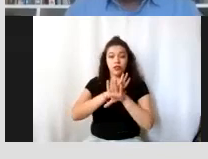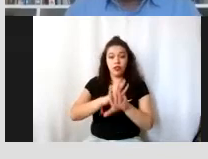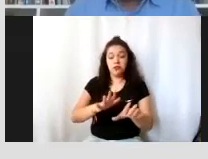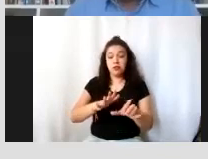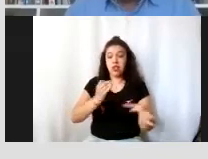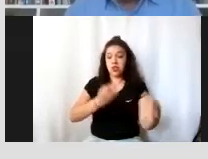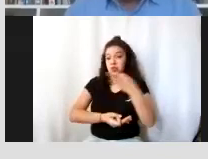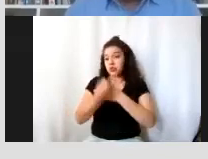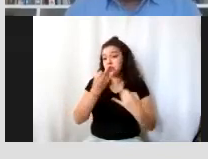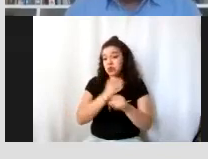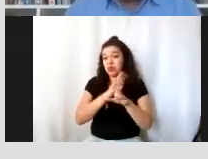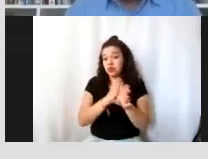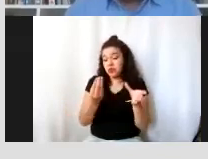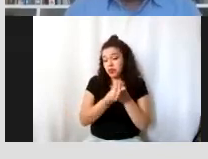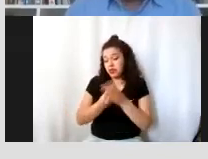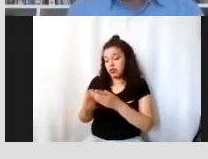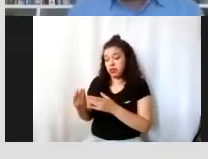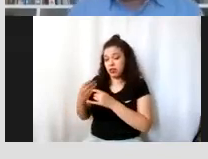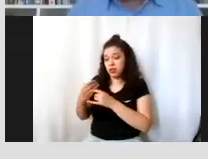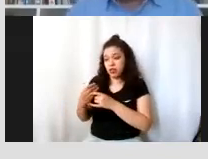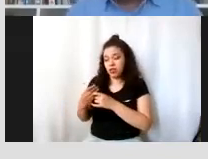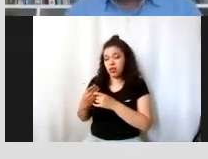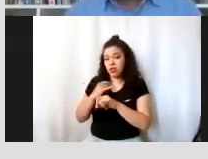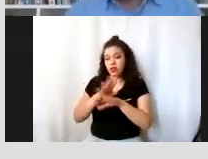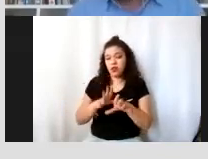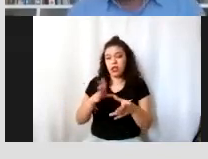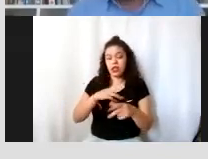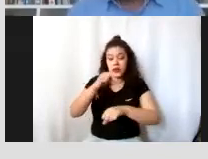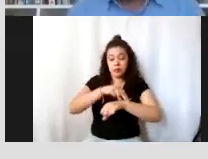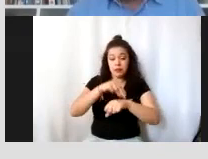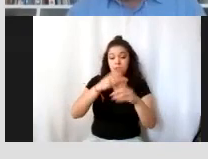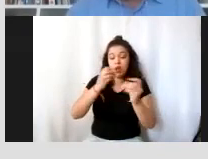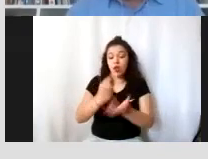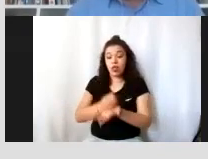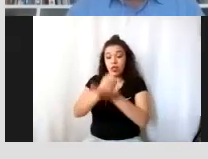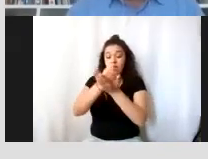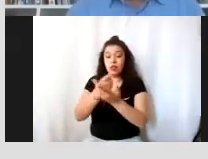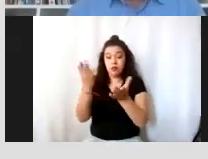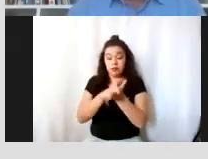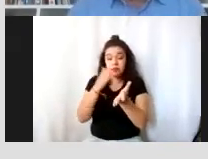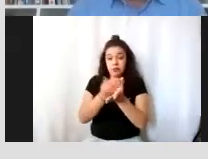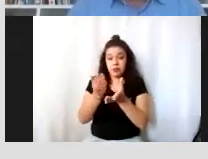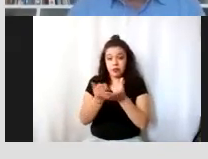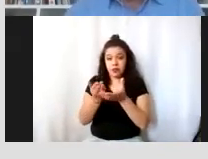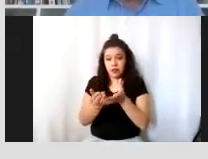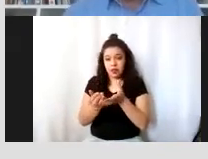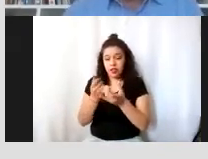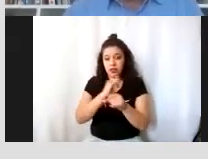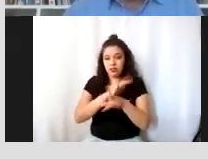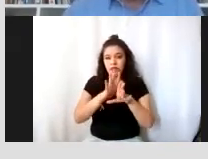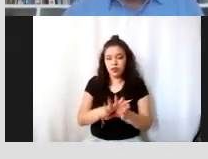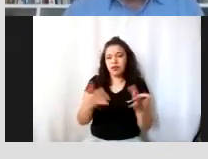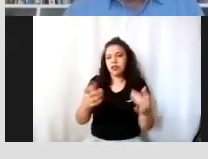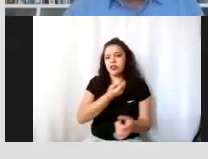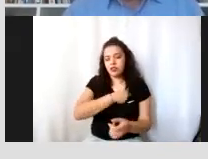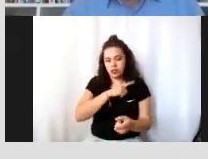datos personales, porque tener un expediente médico o terapéutico te obliga a recabar datos sobre la salud,